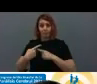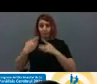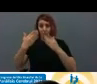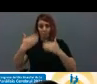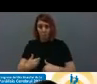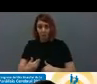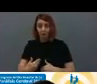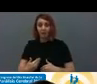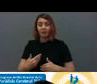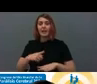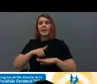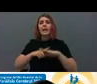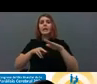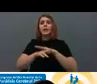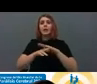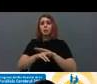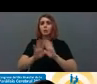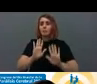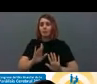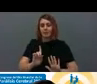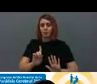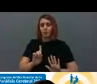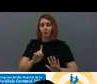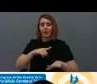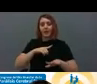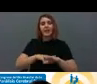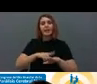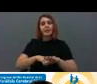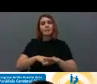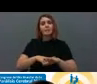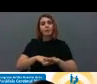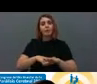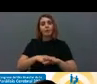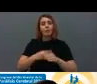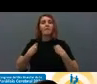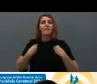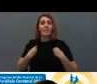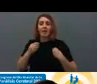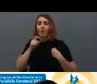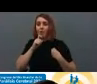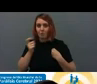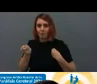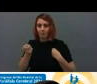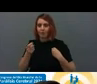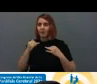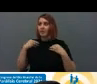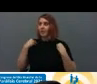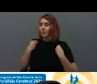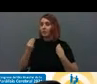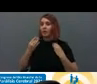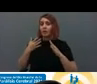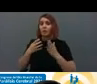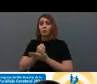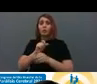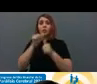no solamente es un recurso, el tiempo no solamente es un recurso, sino es el tiempo vivido. El tiempo, no todo el mundo dispone de la misma